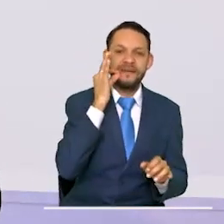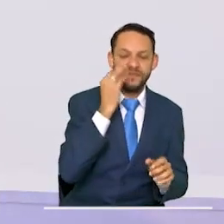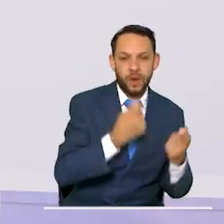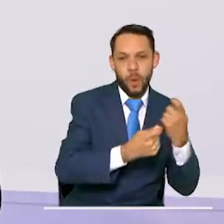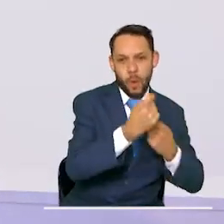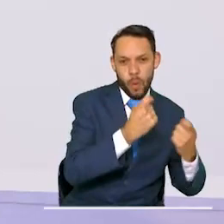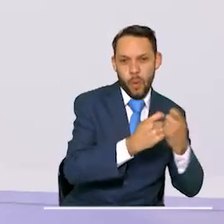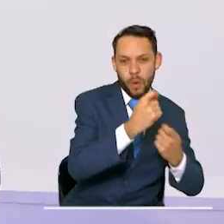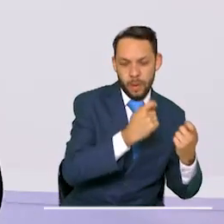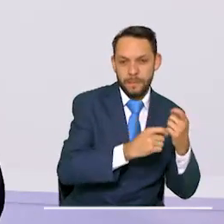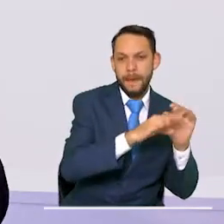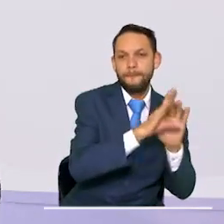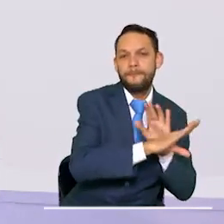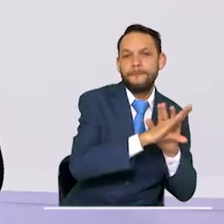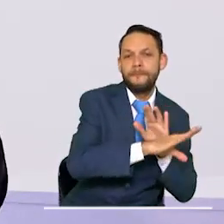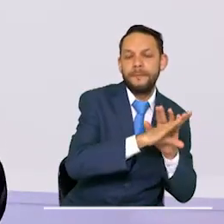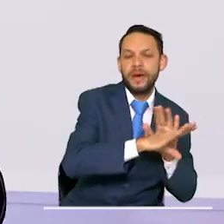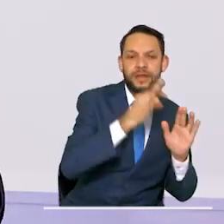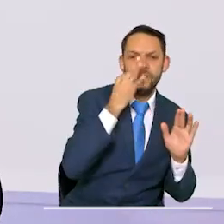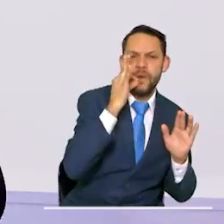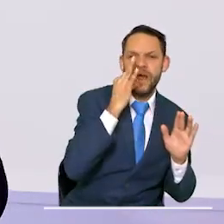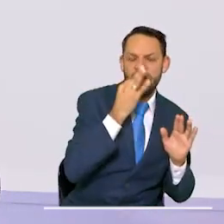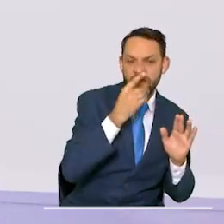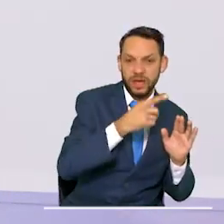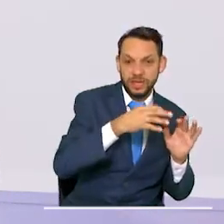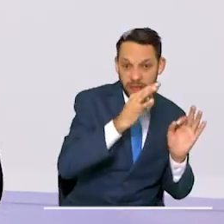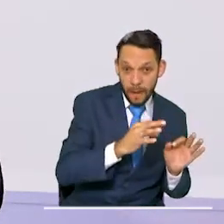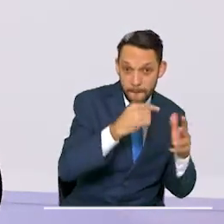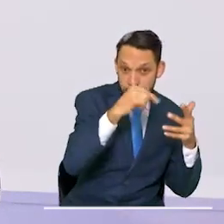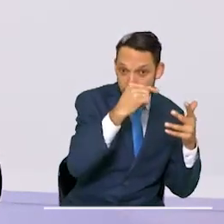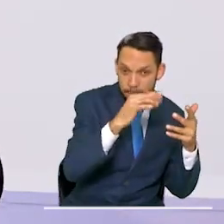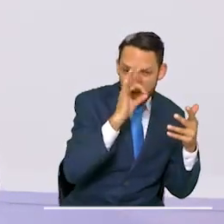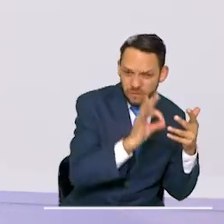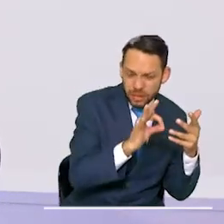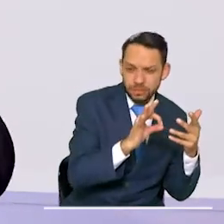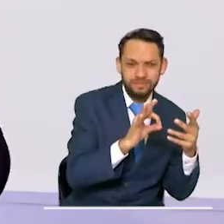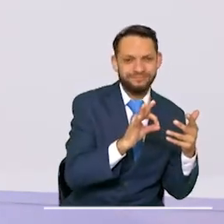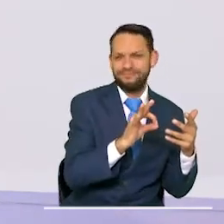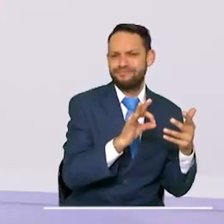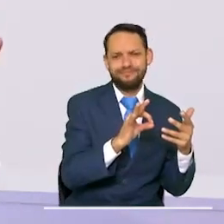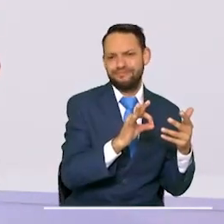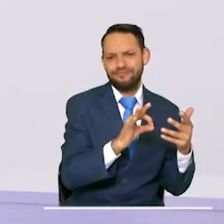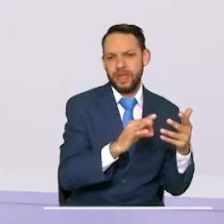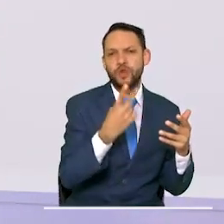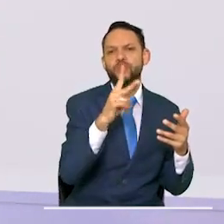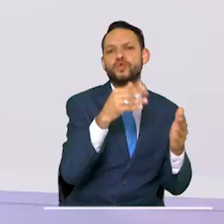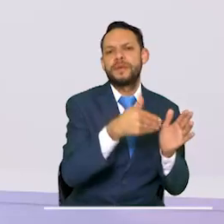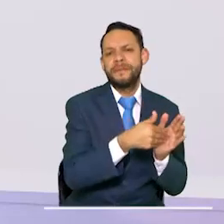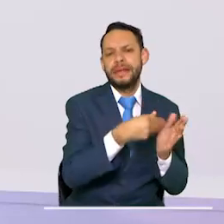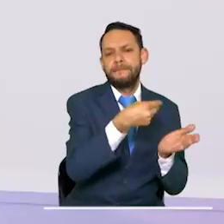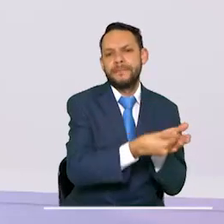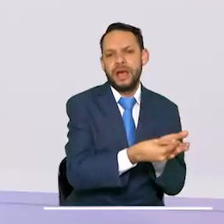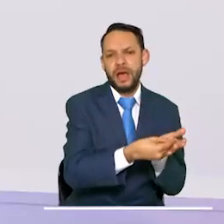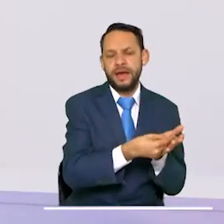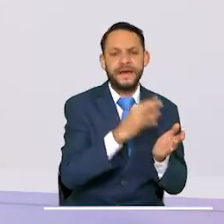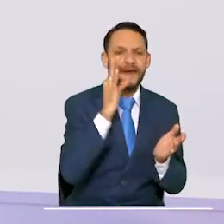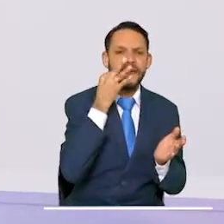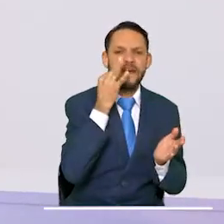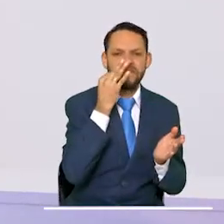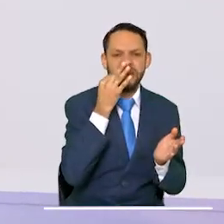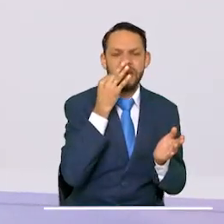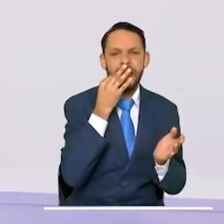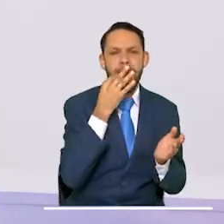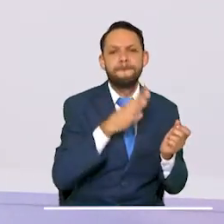Si es imposible que usted compre un café de buena calidad de una libra que cuesta 12.000 pesos, sabiendo uno cuál